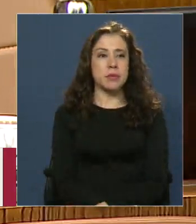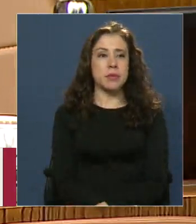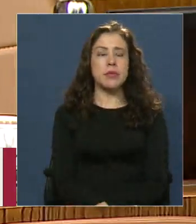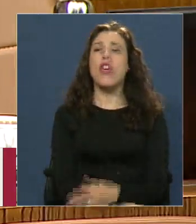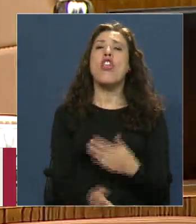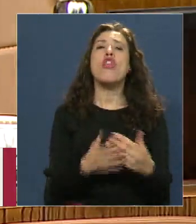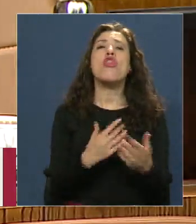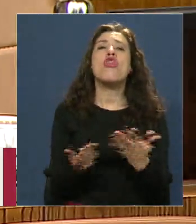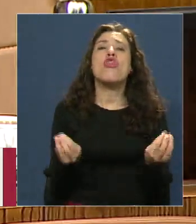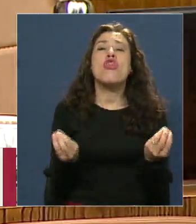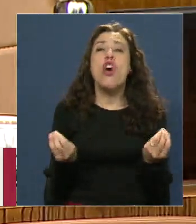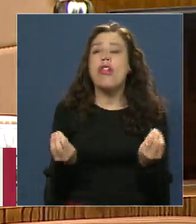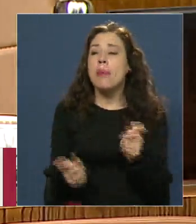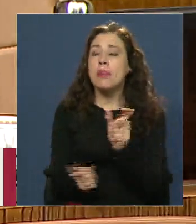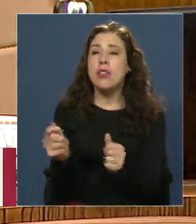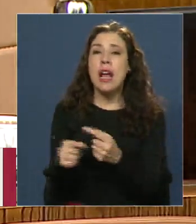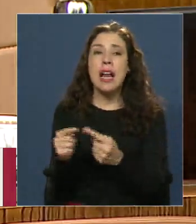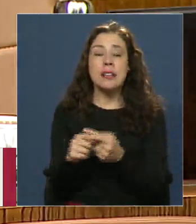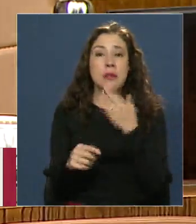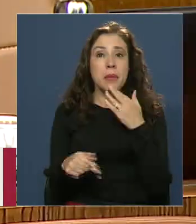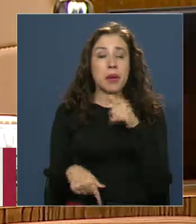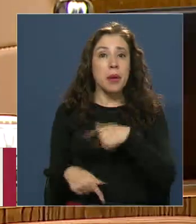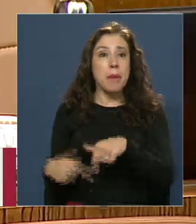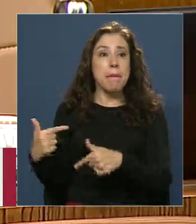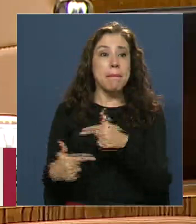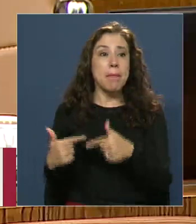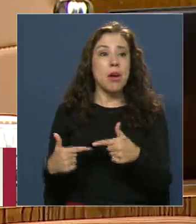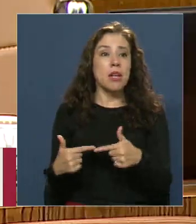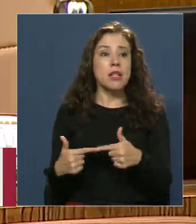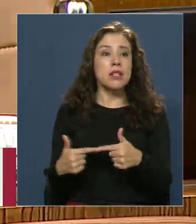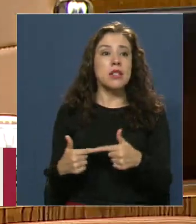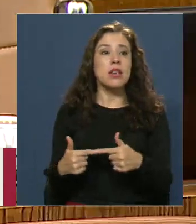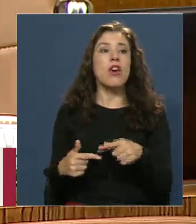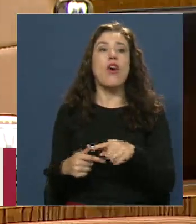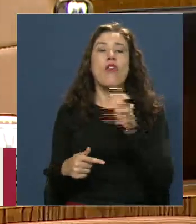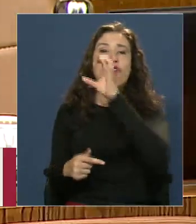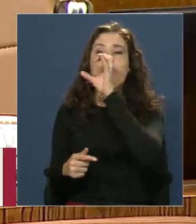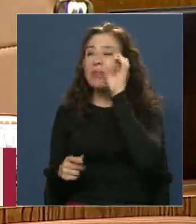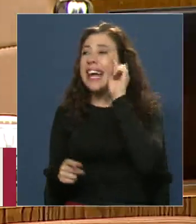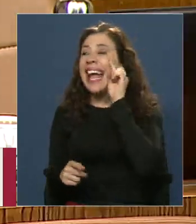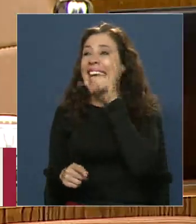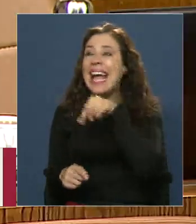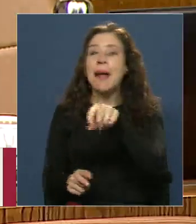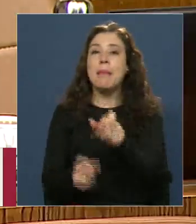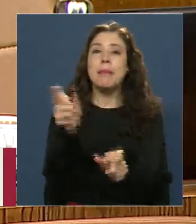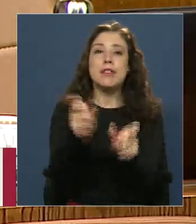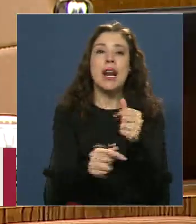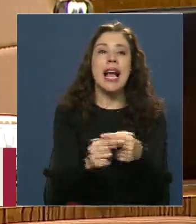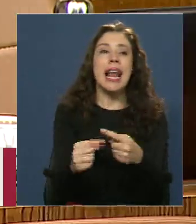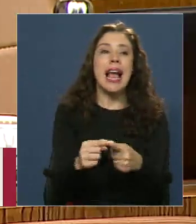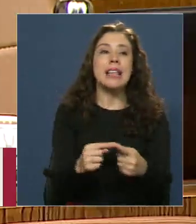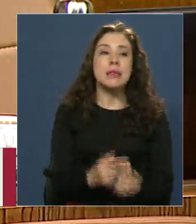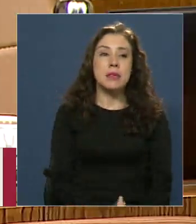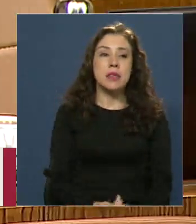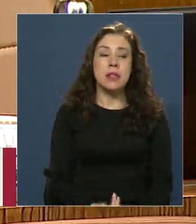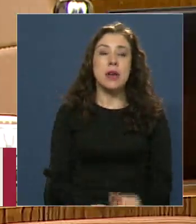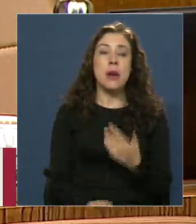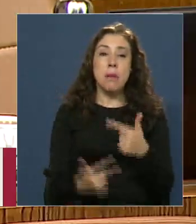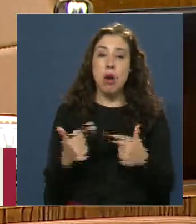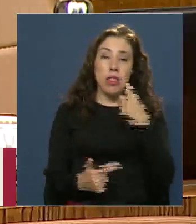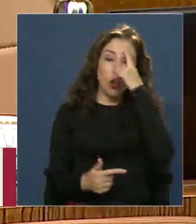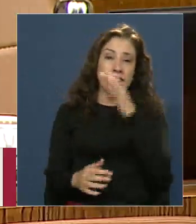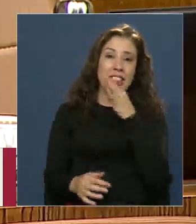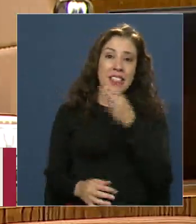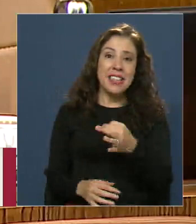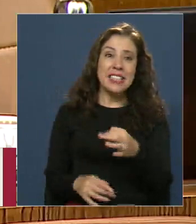¿Dónde está la clase media? Incluso los políticos hoy día, todos van detrás de la clase media. ¿Qué es eso? Los políticos serios dicen que